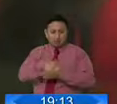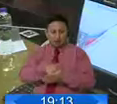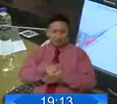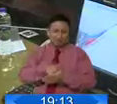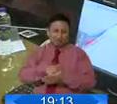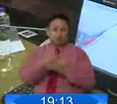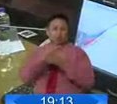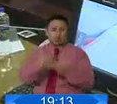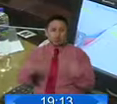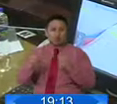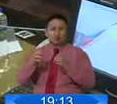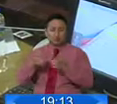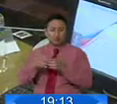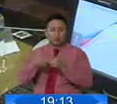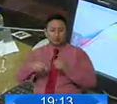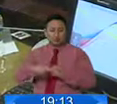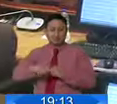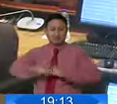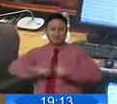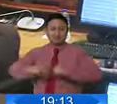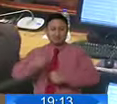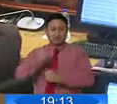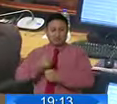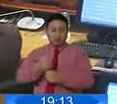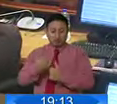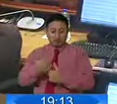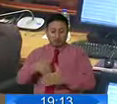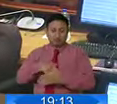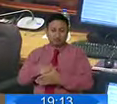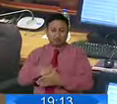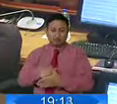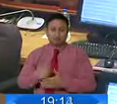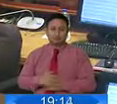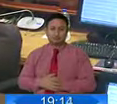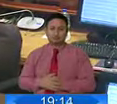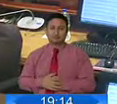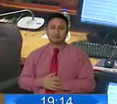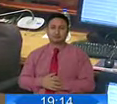comisiones en donde el trabajo se encuentra empantanado. Informo Javier Gallo.